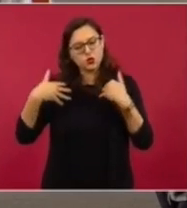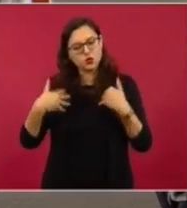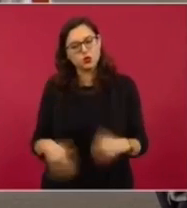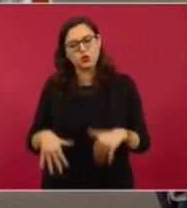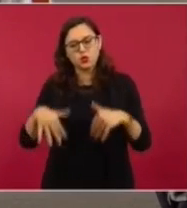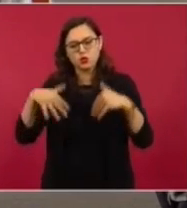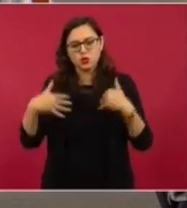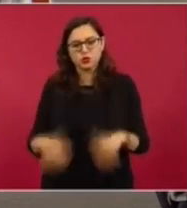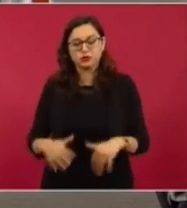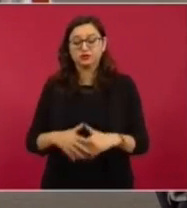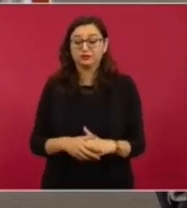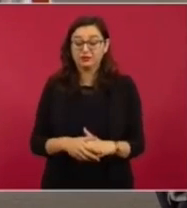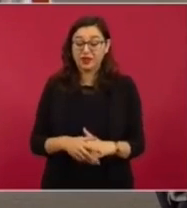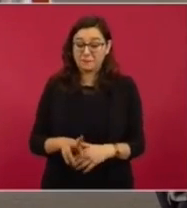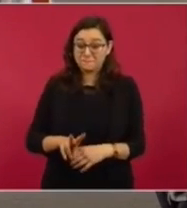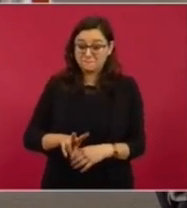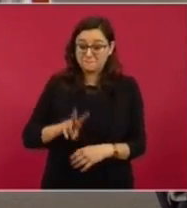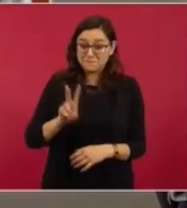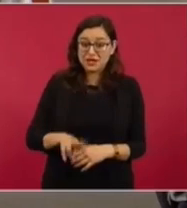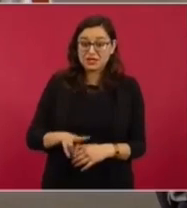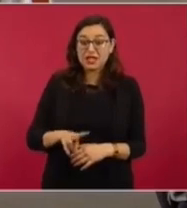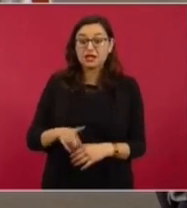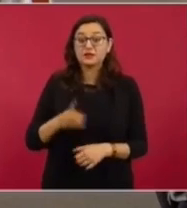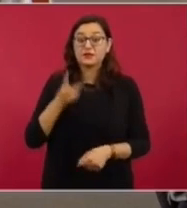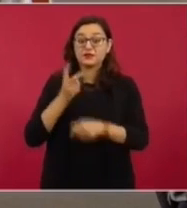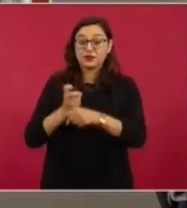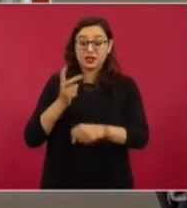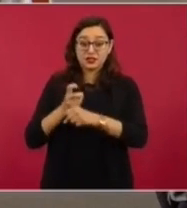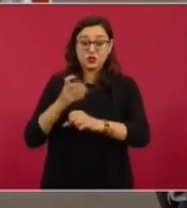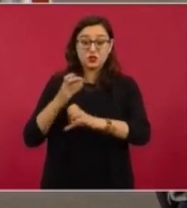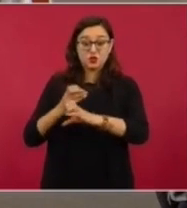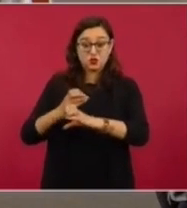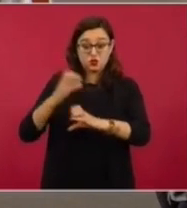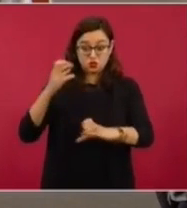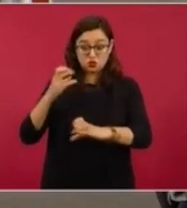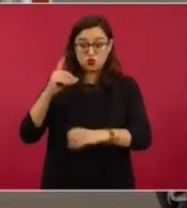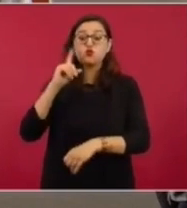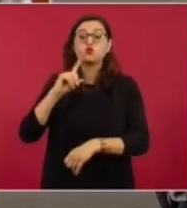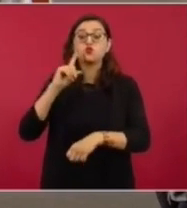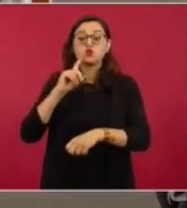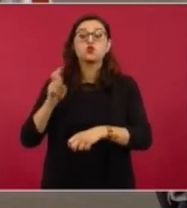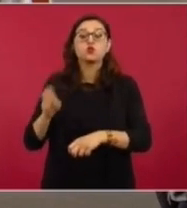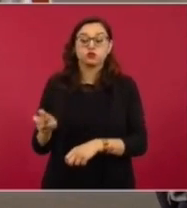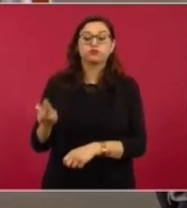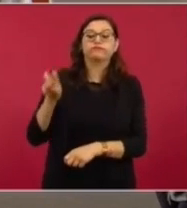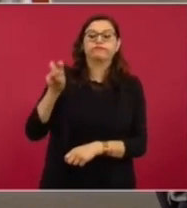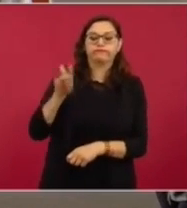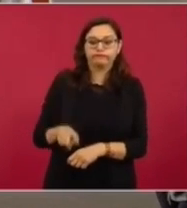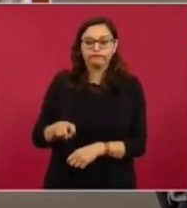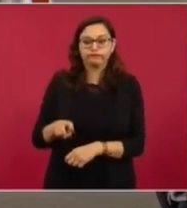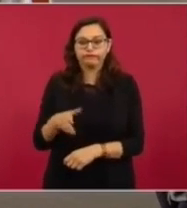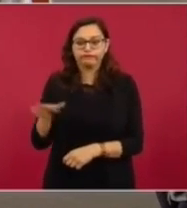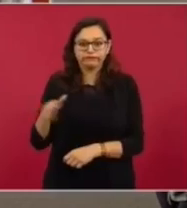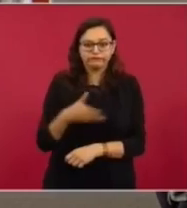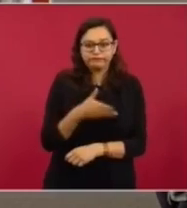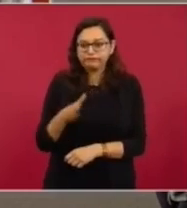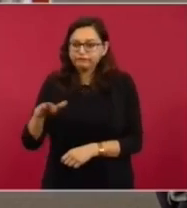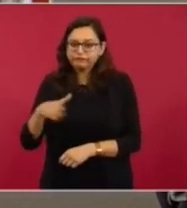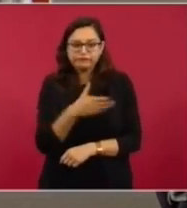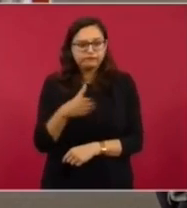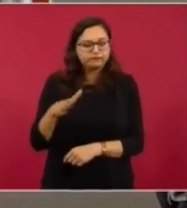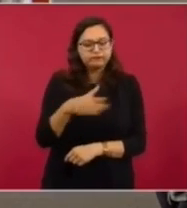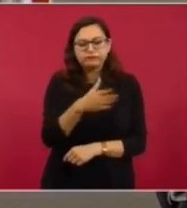autobús, particularmente ella a bordo, tuvieron incluso que intentar y llegar a diferentes tipos de